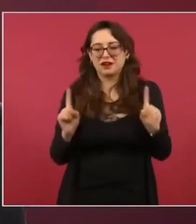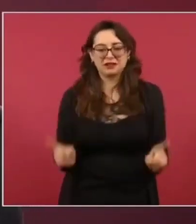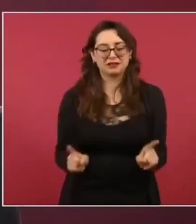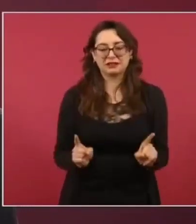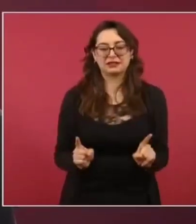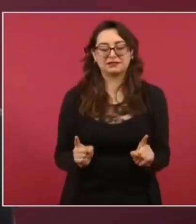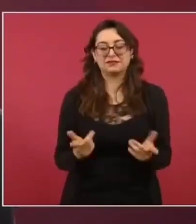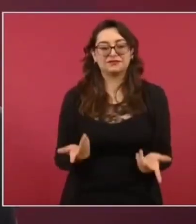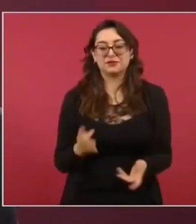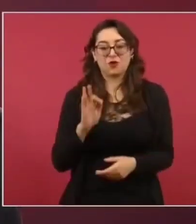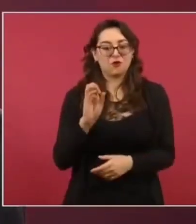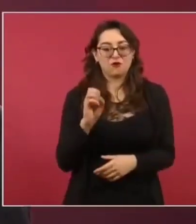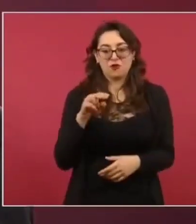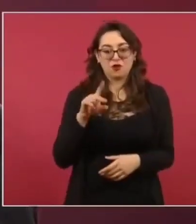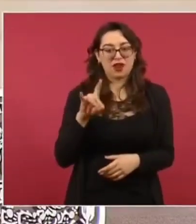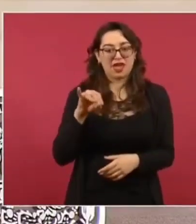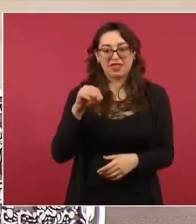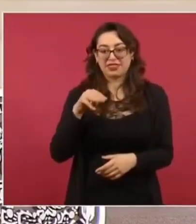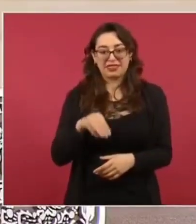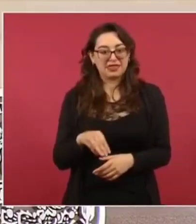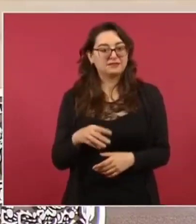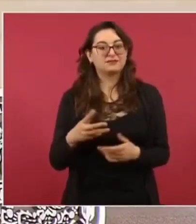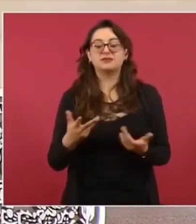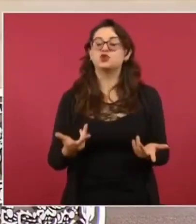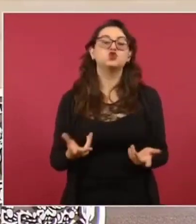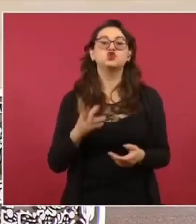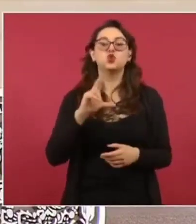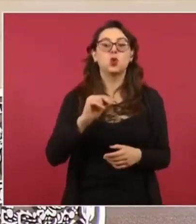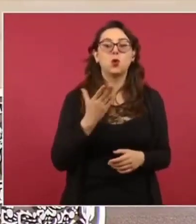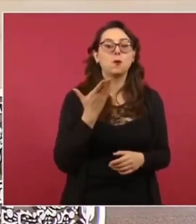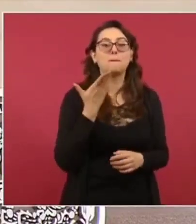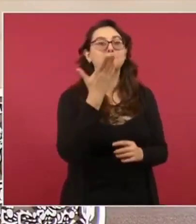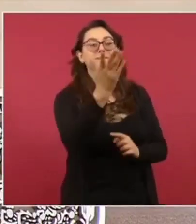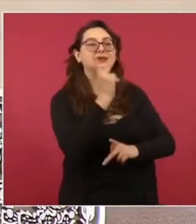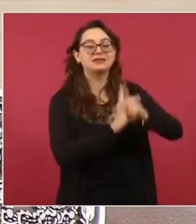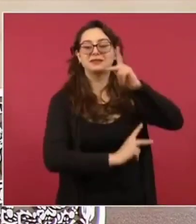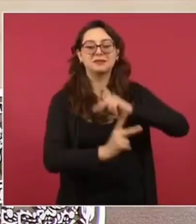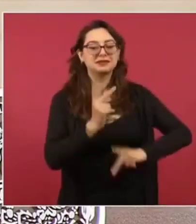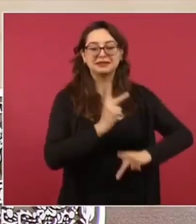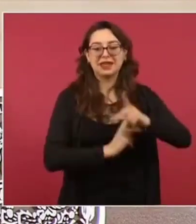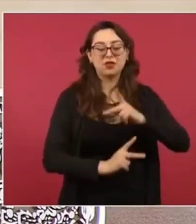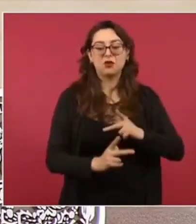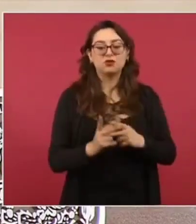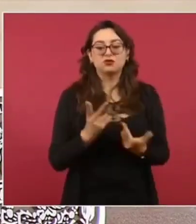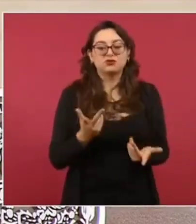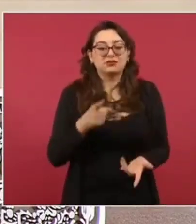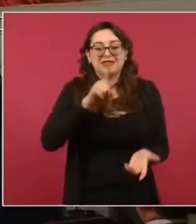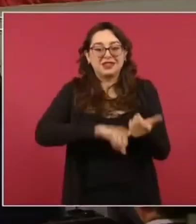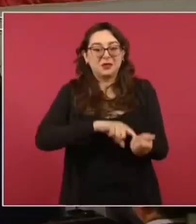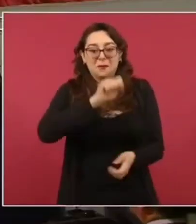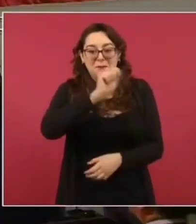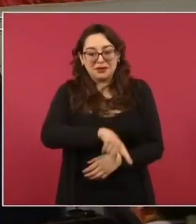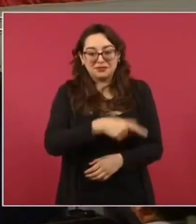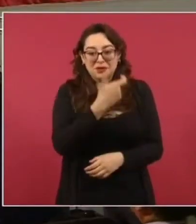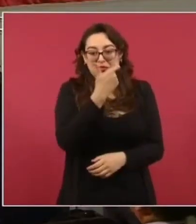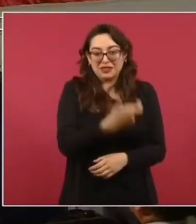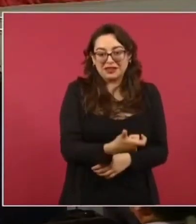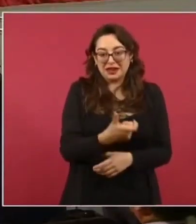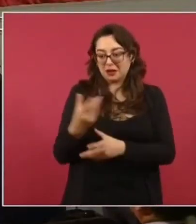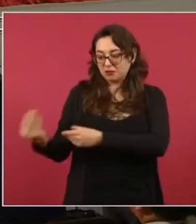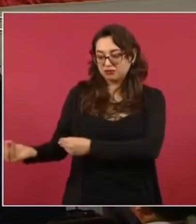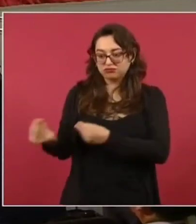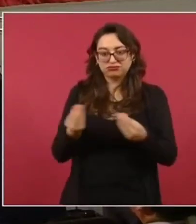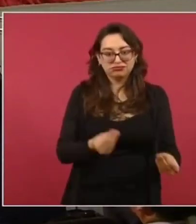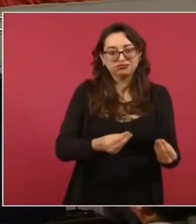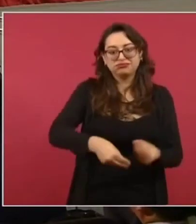el Fonadín está haciendo una operación de administración de sus propios activos, de pasar de su